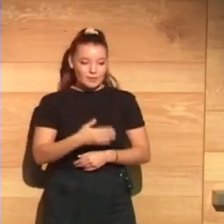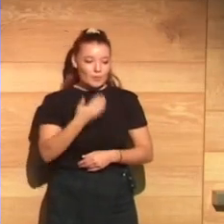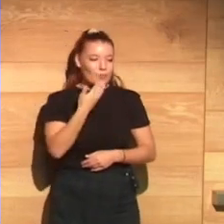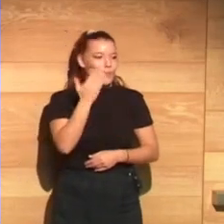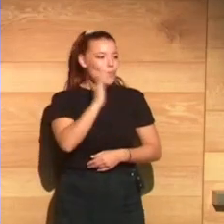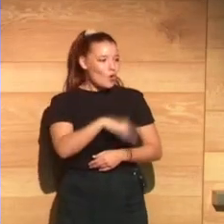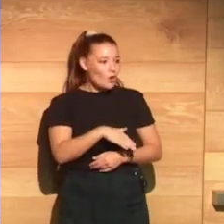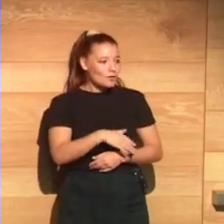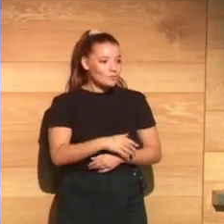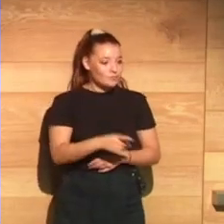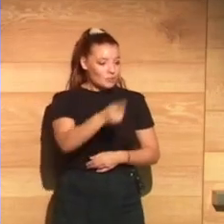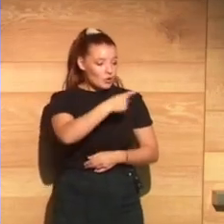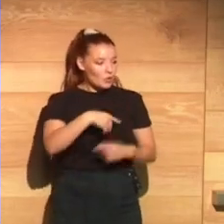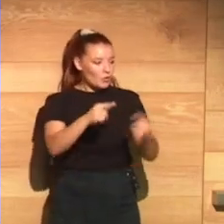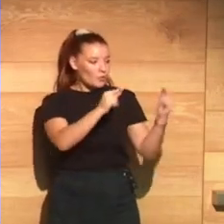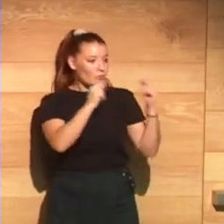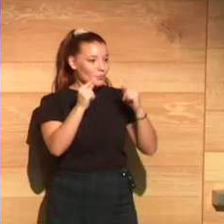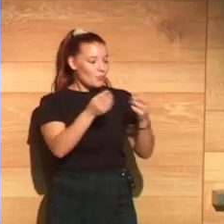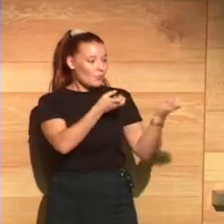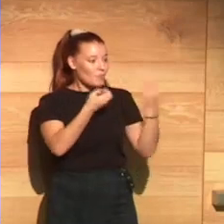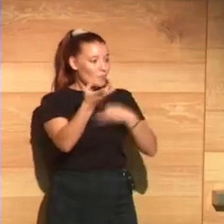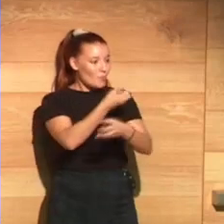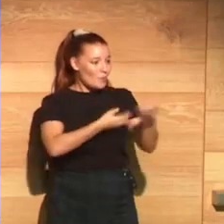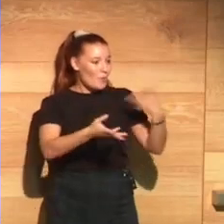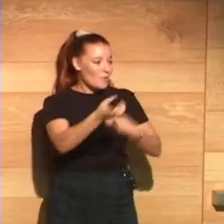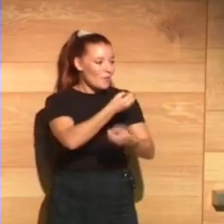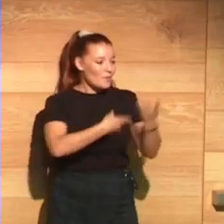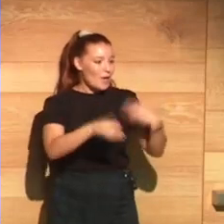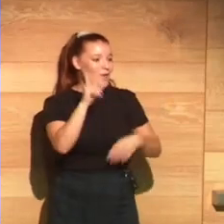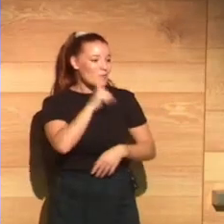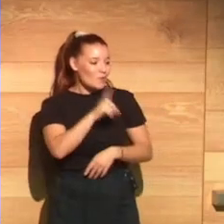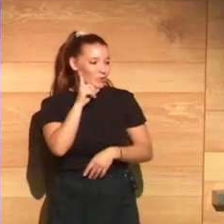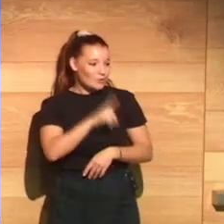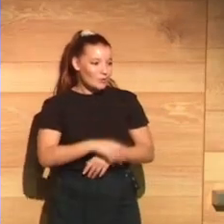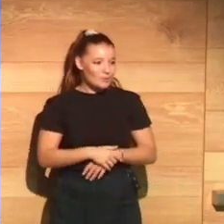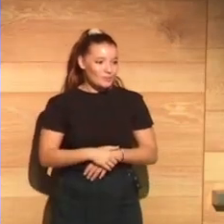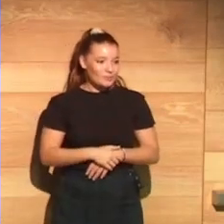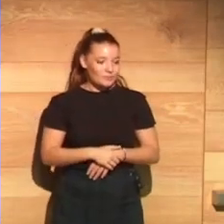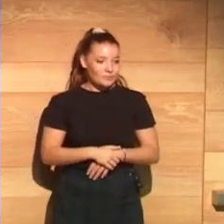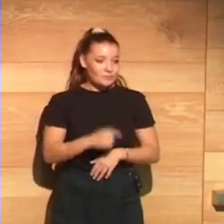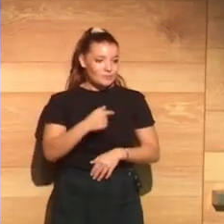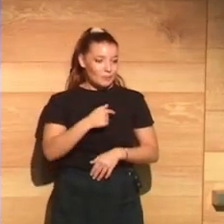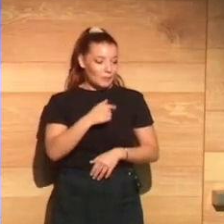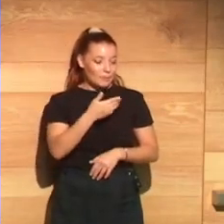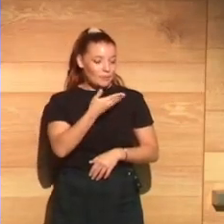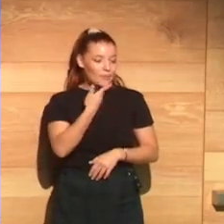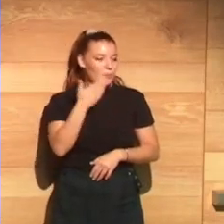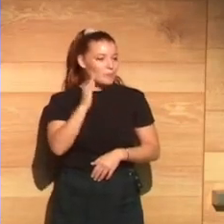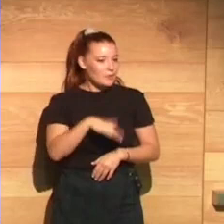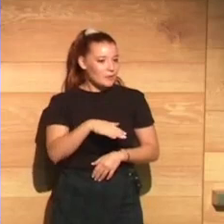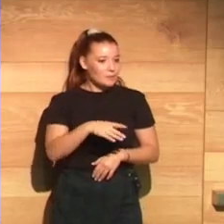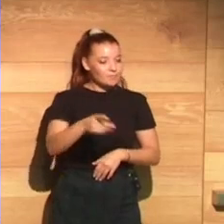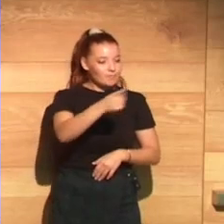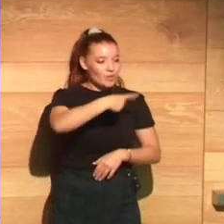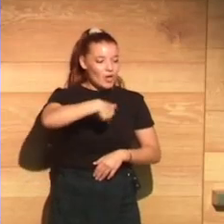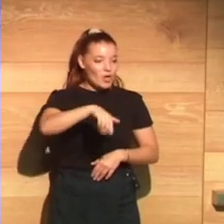para decirnos: tía, que lo peta, que eres maravillosa, ¿sabes? Hacemos nuestro gabinete de crisis y nos decimos: síndrome